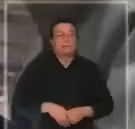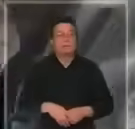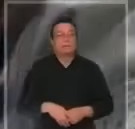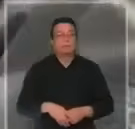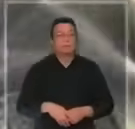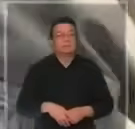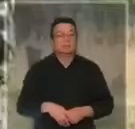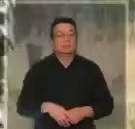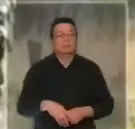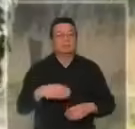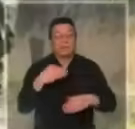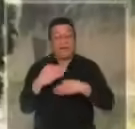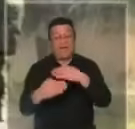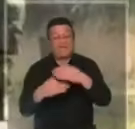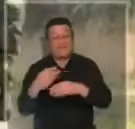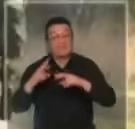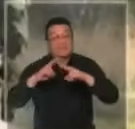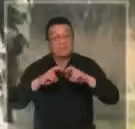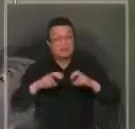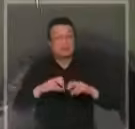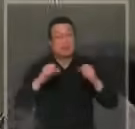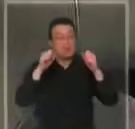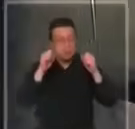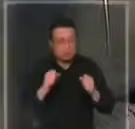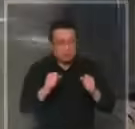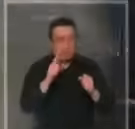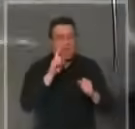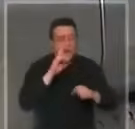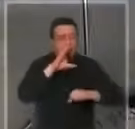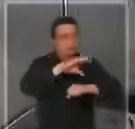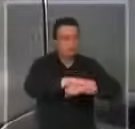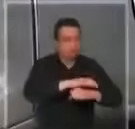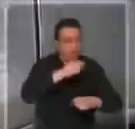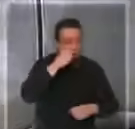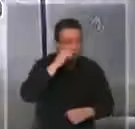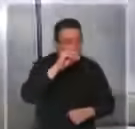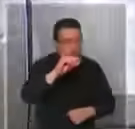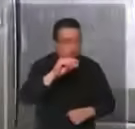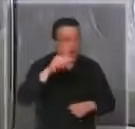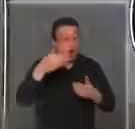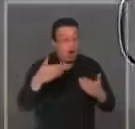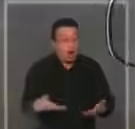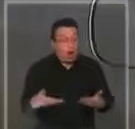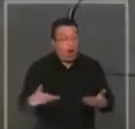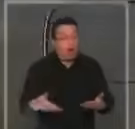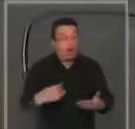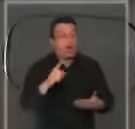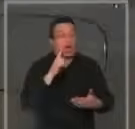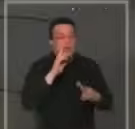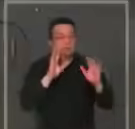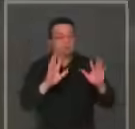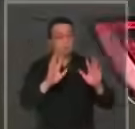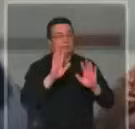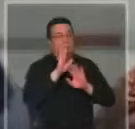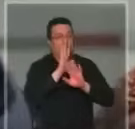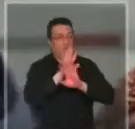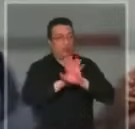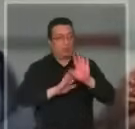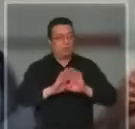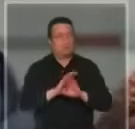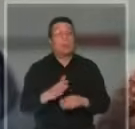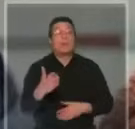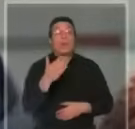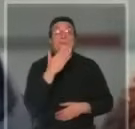Sobre el avance de la investigación y la posibilidad de que hayan detenidos pronto, hoy, al menos hubo cautela. El